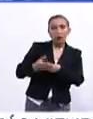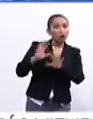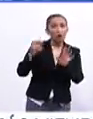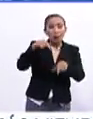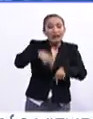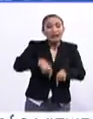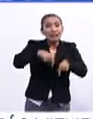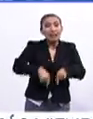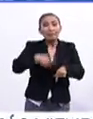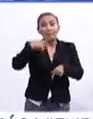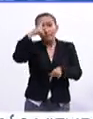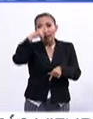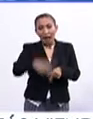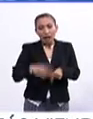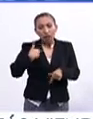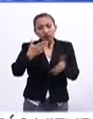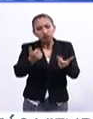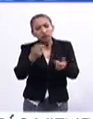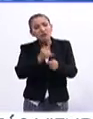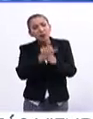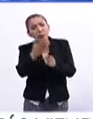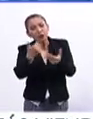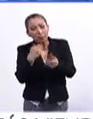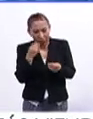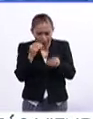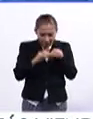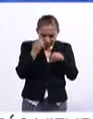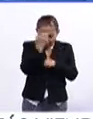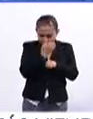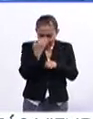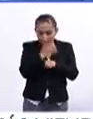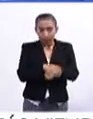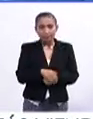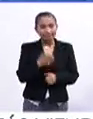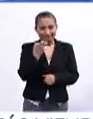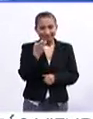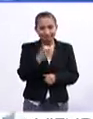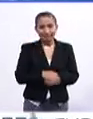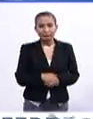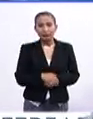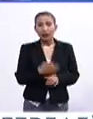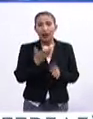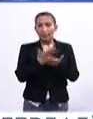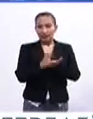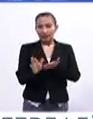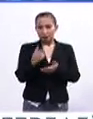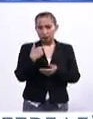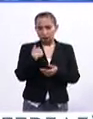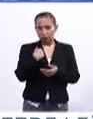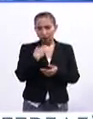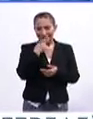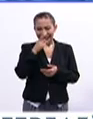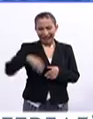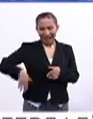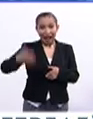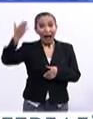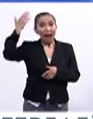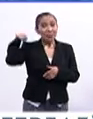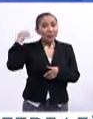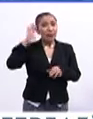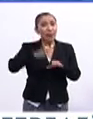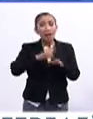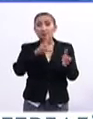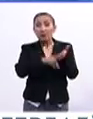información y tener aquí nosotros la información para poder manejarla, ¿cierto? Es correcto. Arte que yo les comentaba, anteriormente el activo